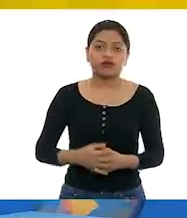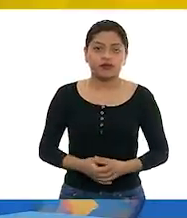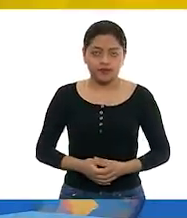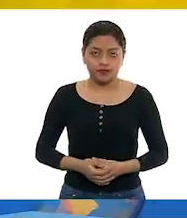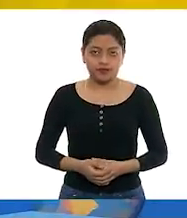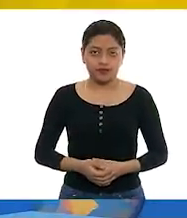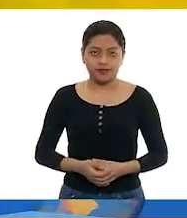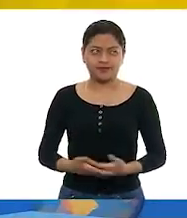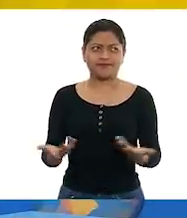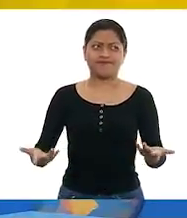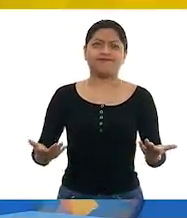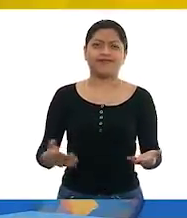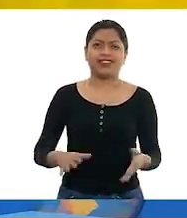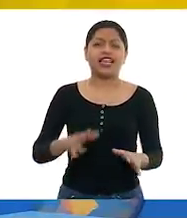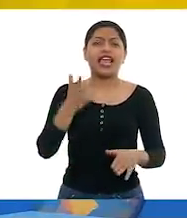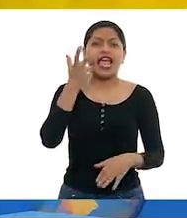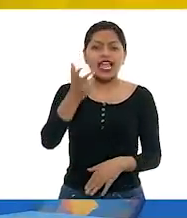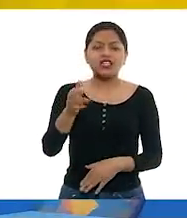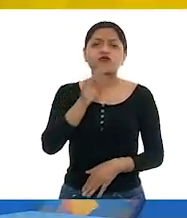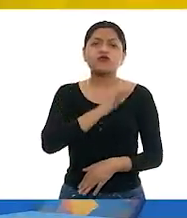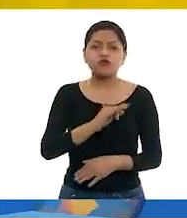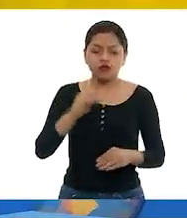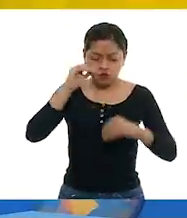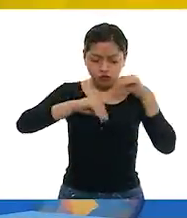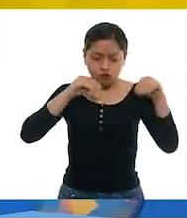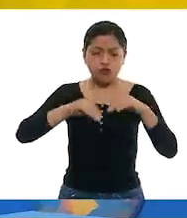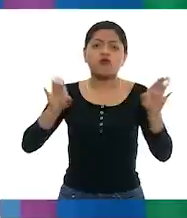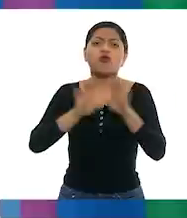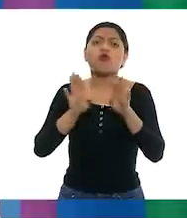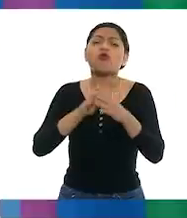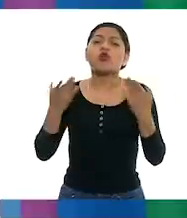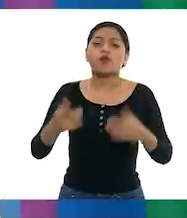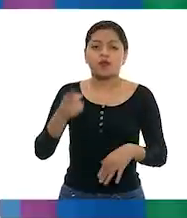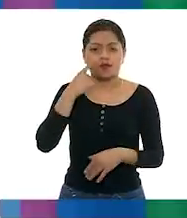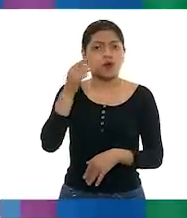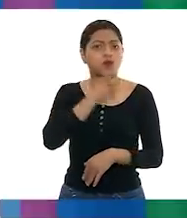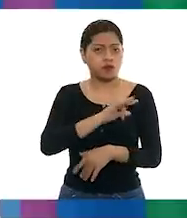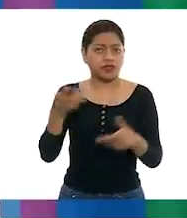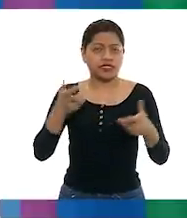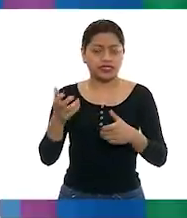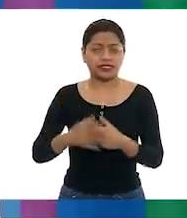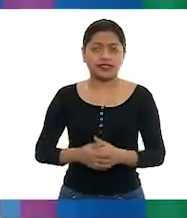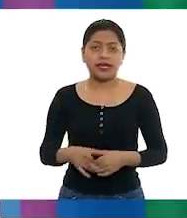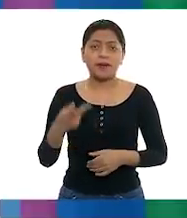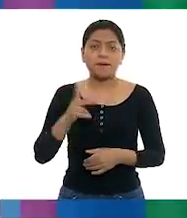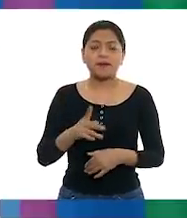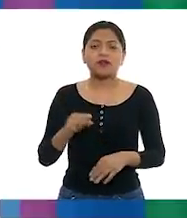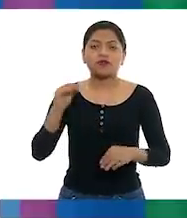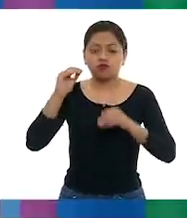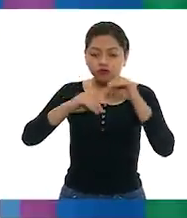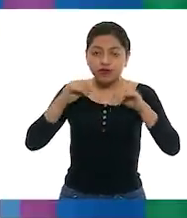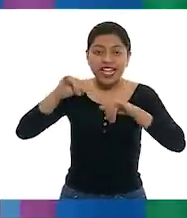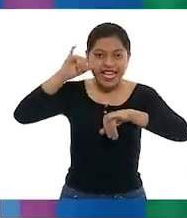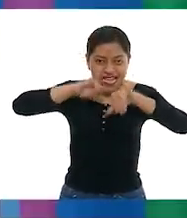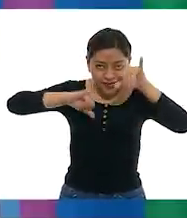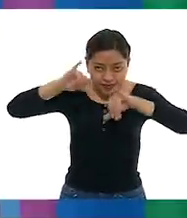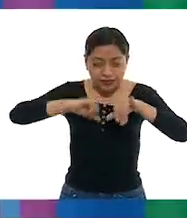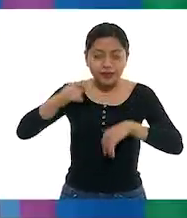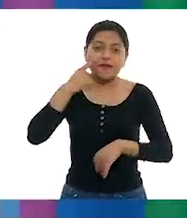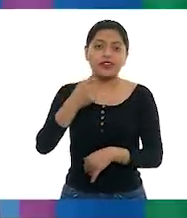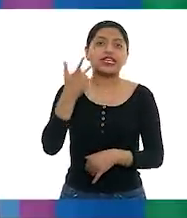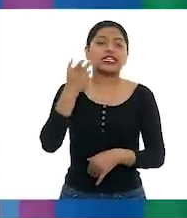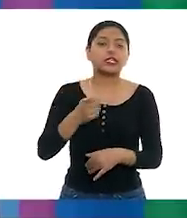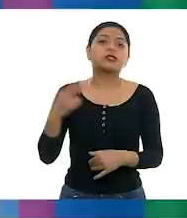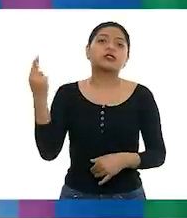gustaría que también pudiéramos simular este proceso con un modelo. Y lo podemos hacer, Muy pero bien. de una forma experimental. Ajá, precisamente para